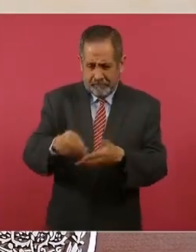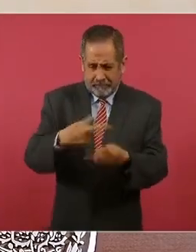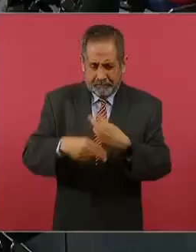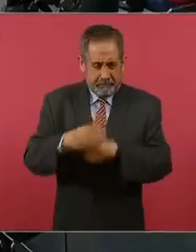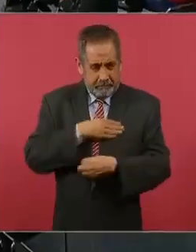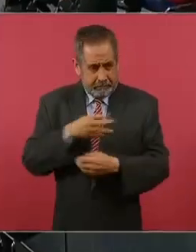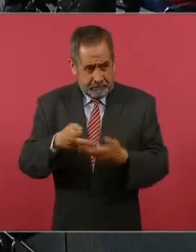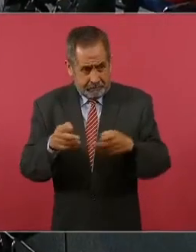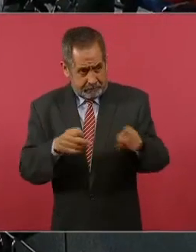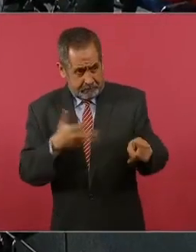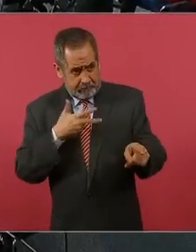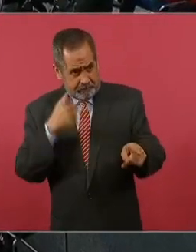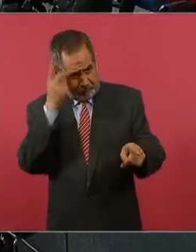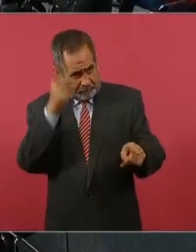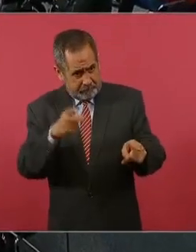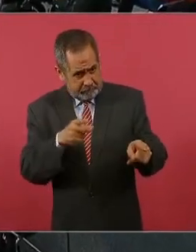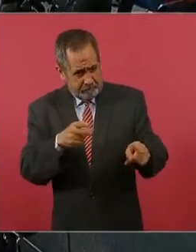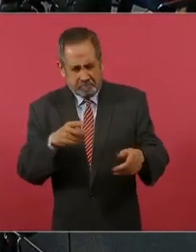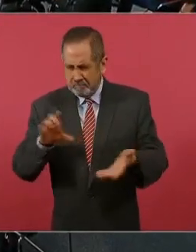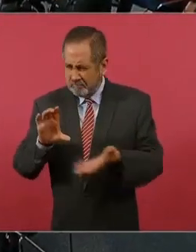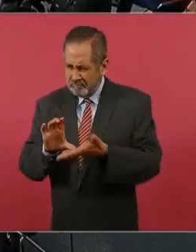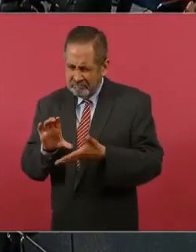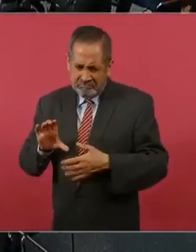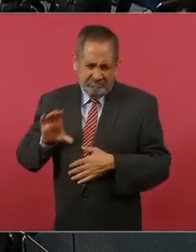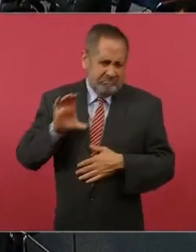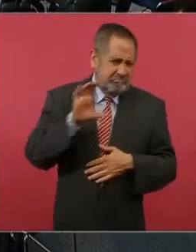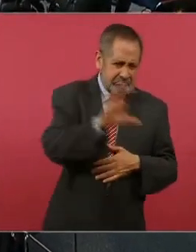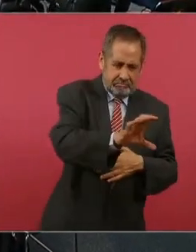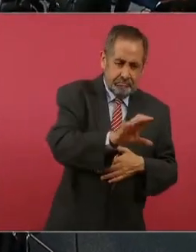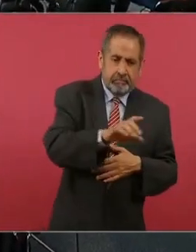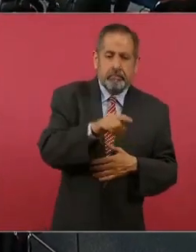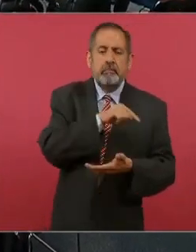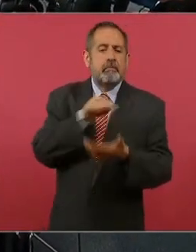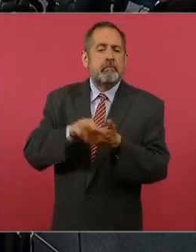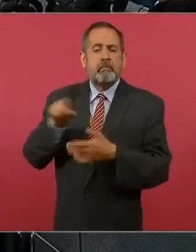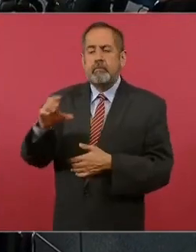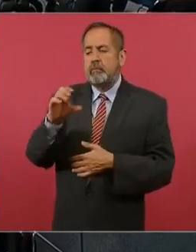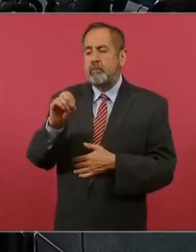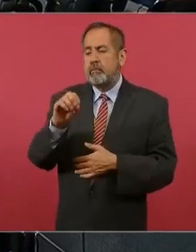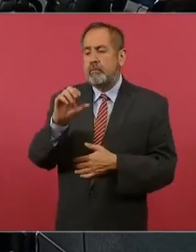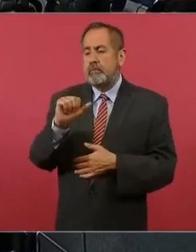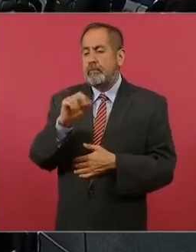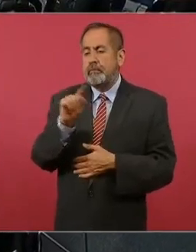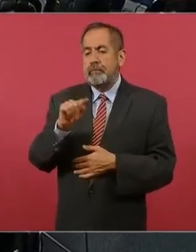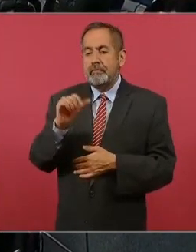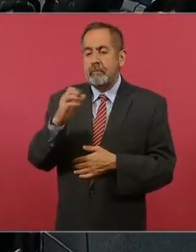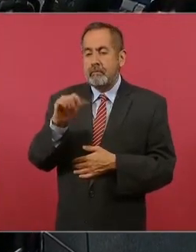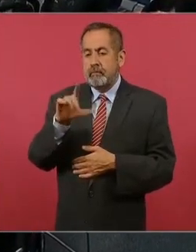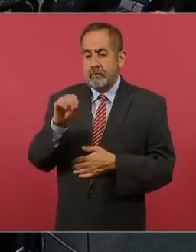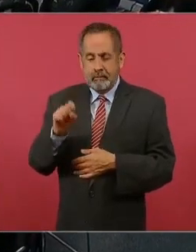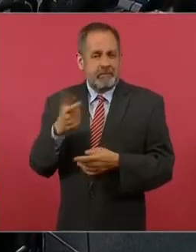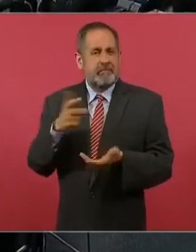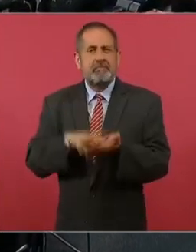Coatzacoalcos, que de acuerdo al avalúo creo que costaba